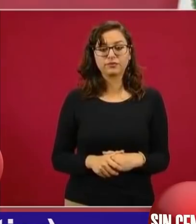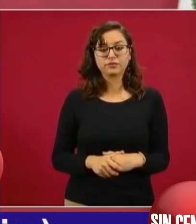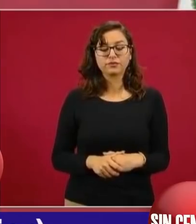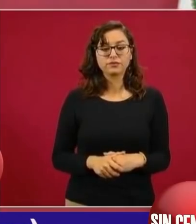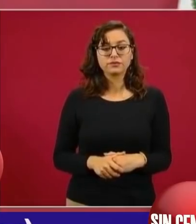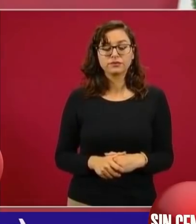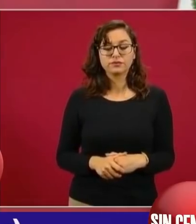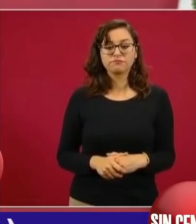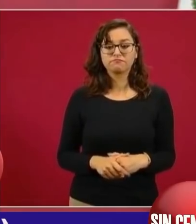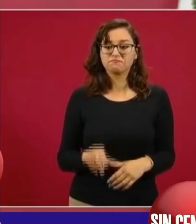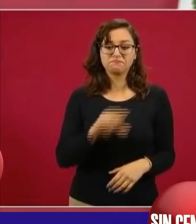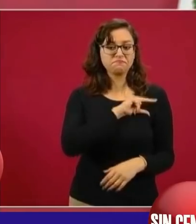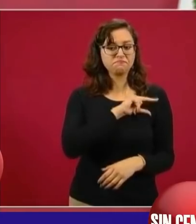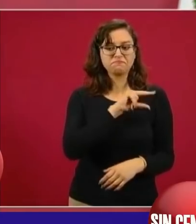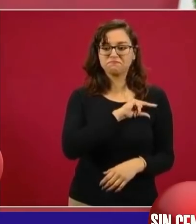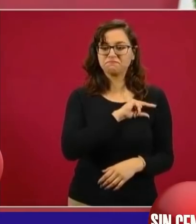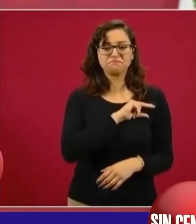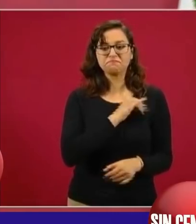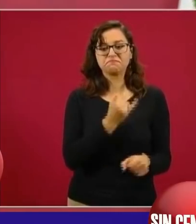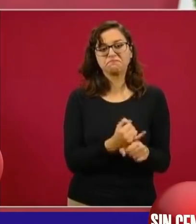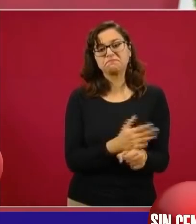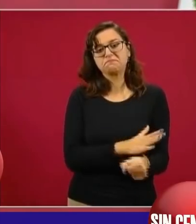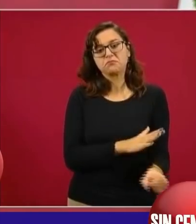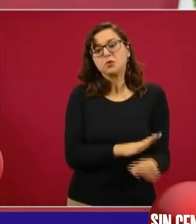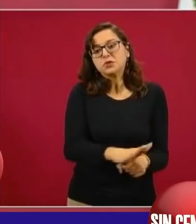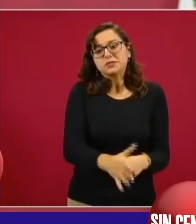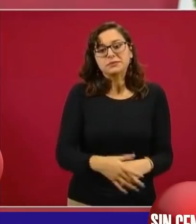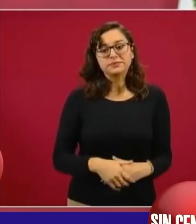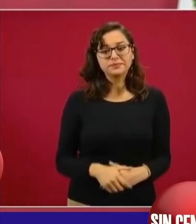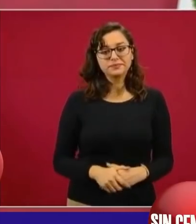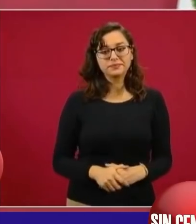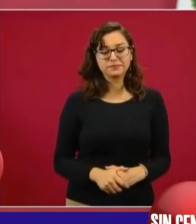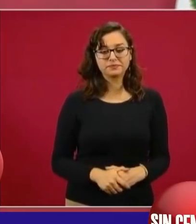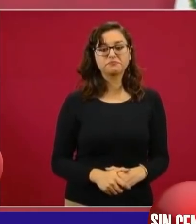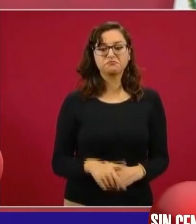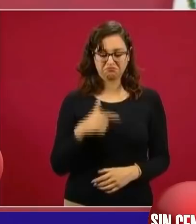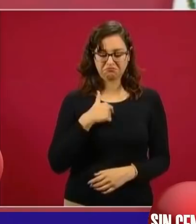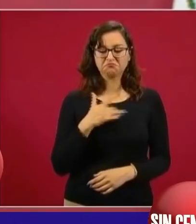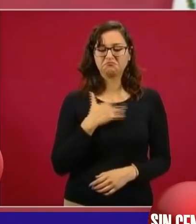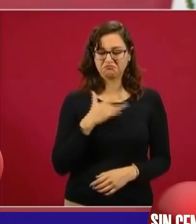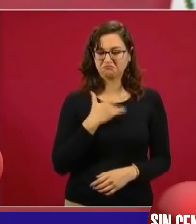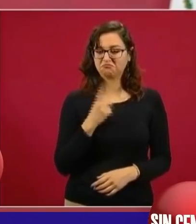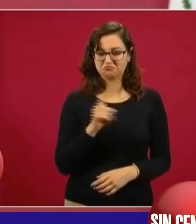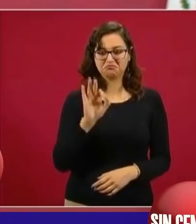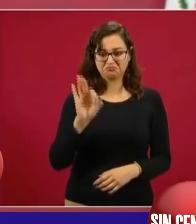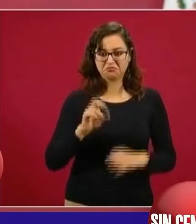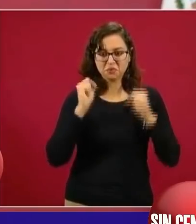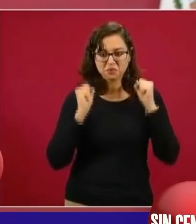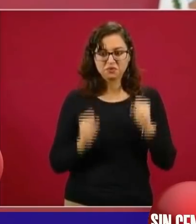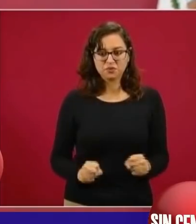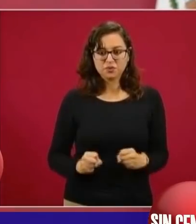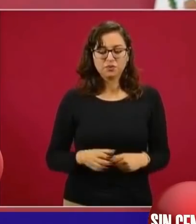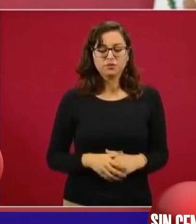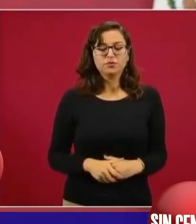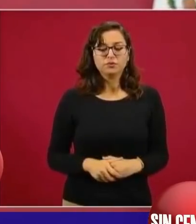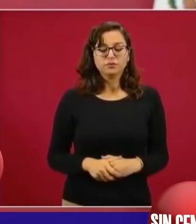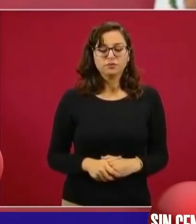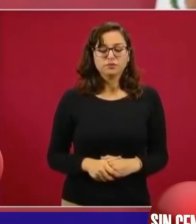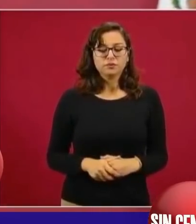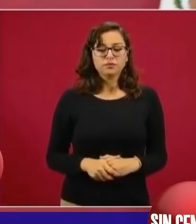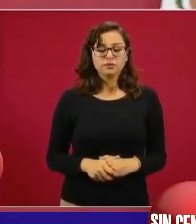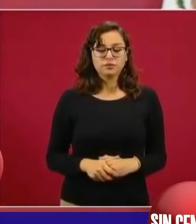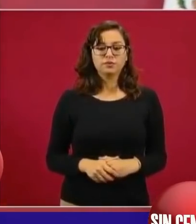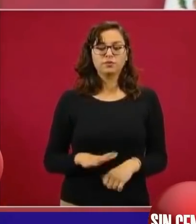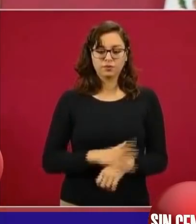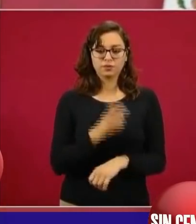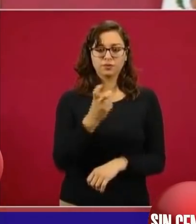Con los privados no se lograría eso, estoy absolutamente seguro. Entonces, eso es